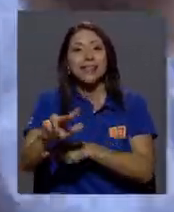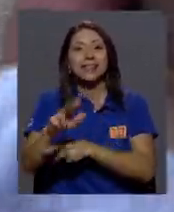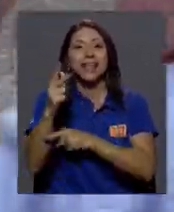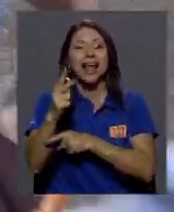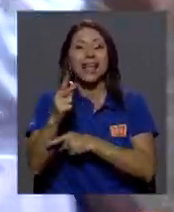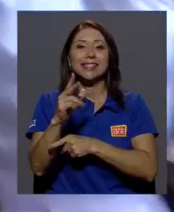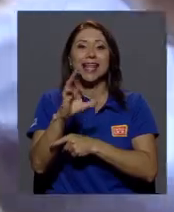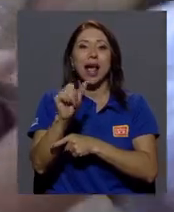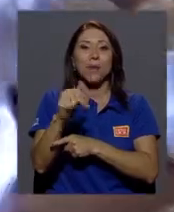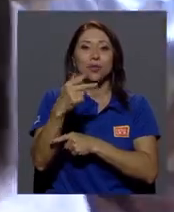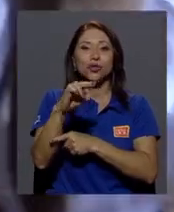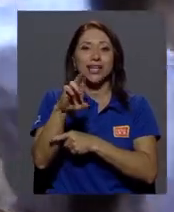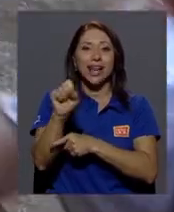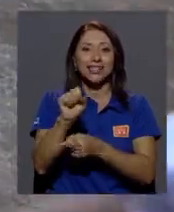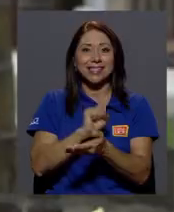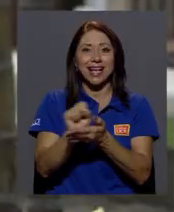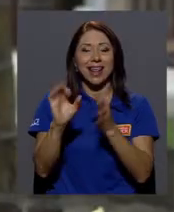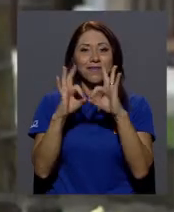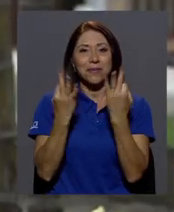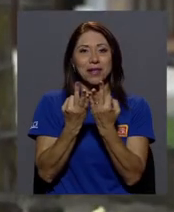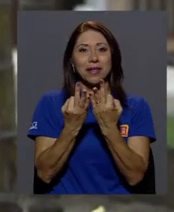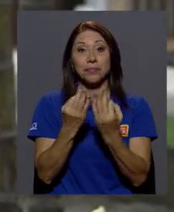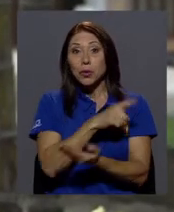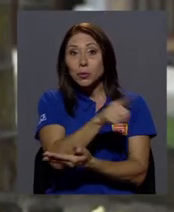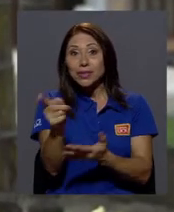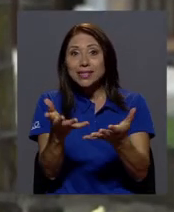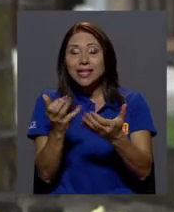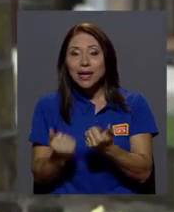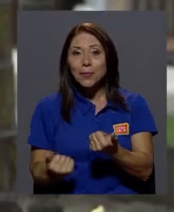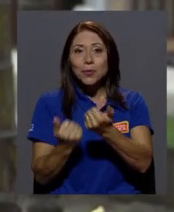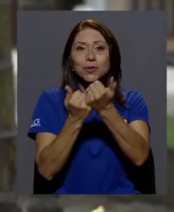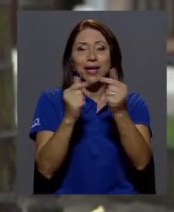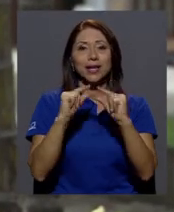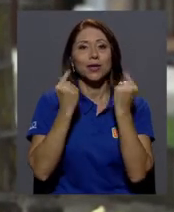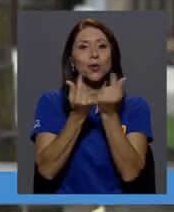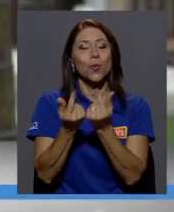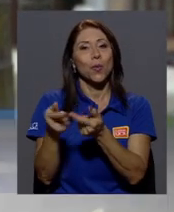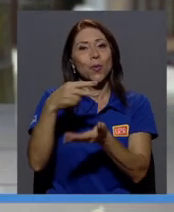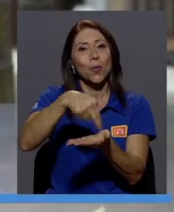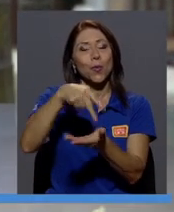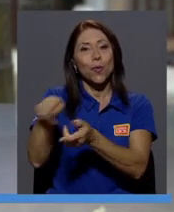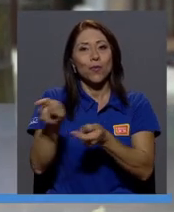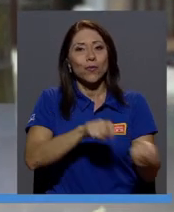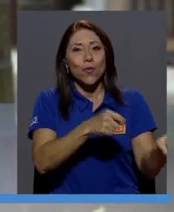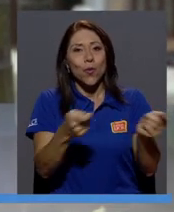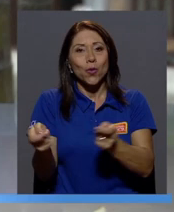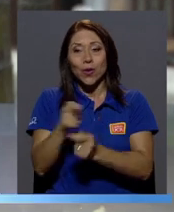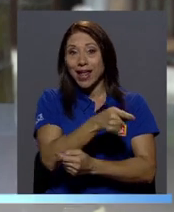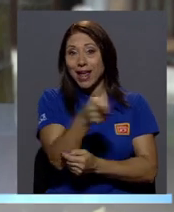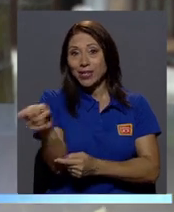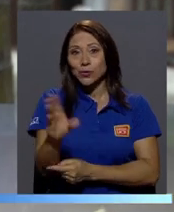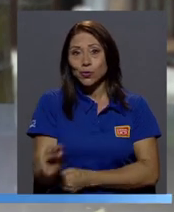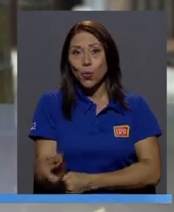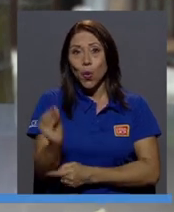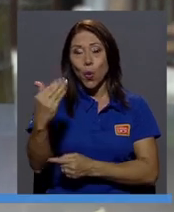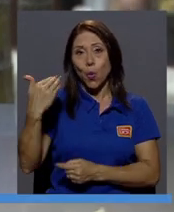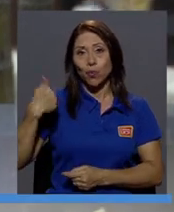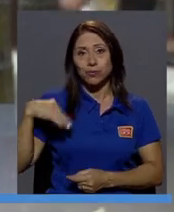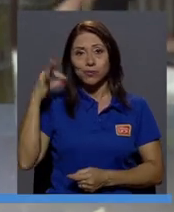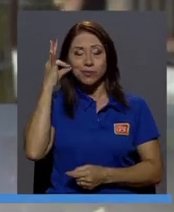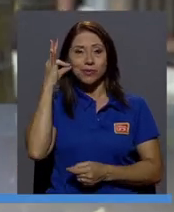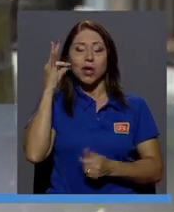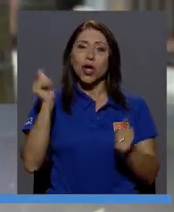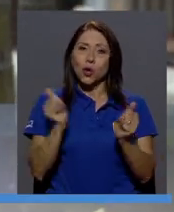Familia. Para aquellos que deseen apoyar la agrupación folclórica y sobre todo a estos muchachos y muchachas que con